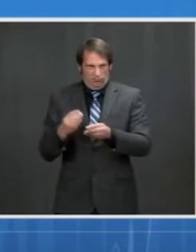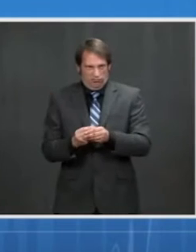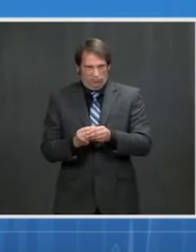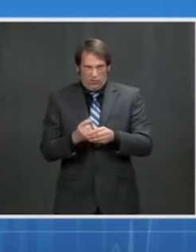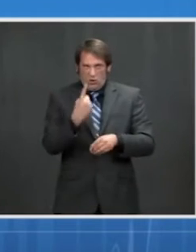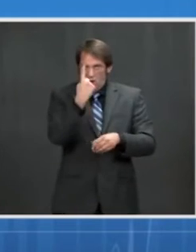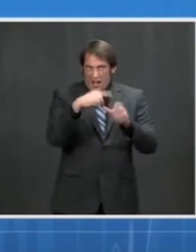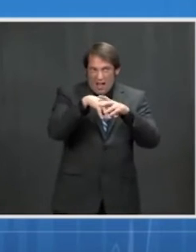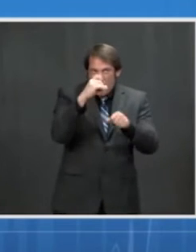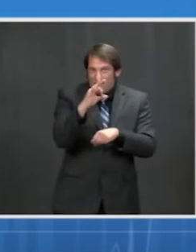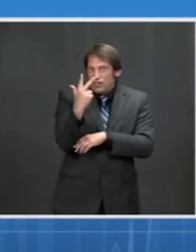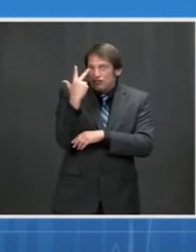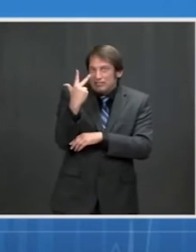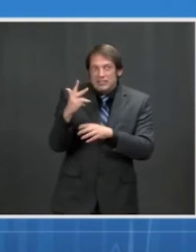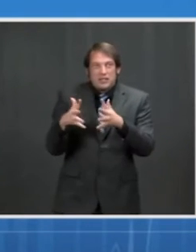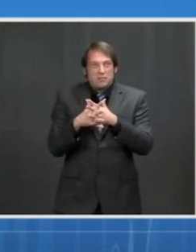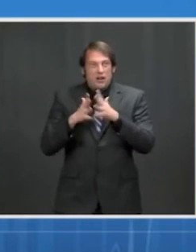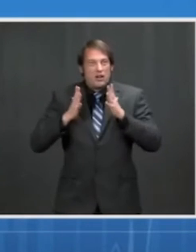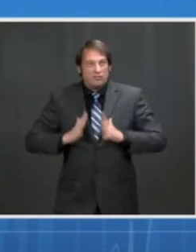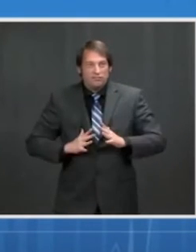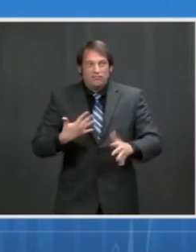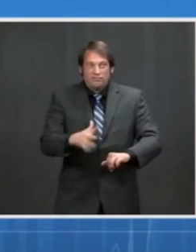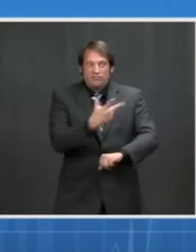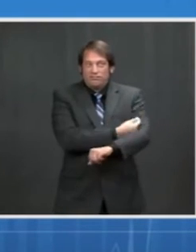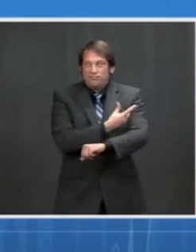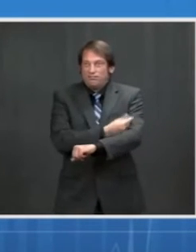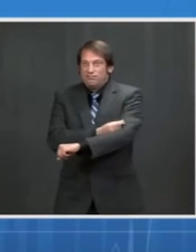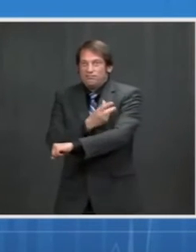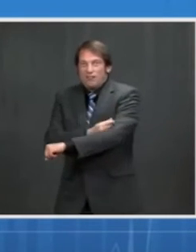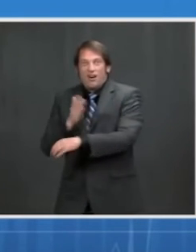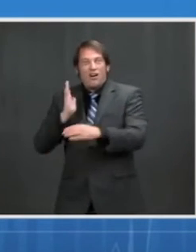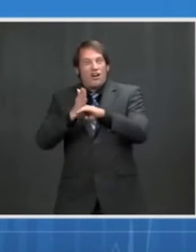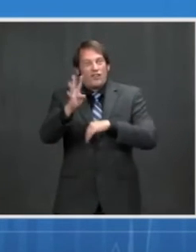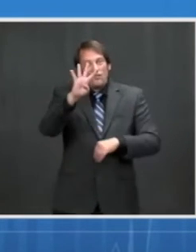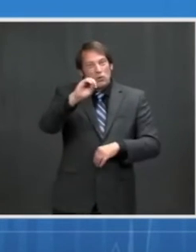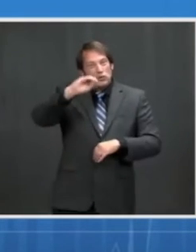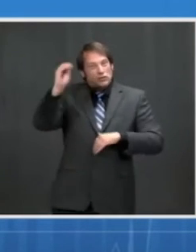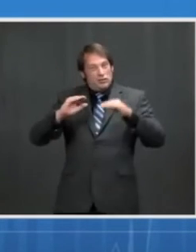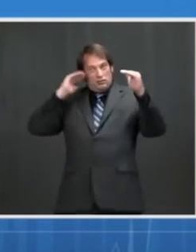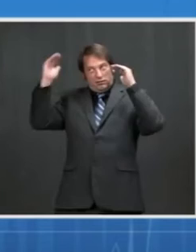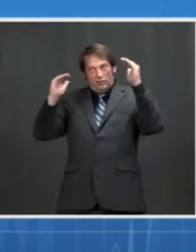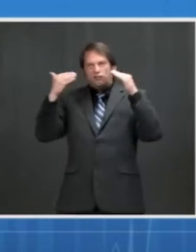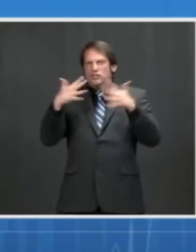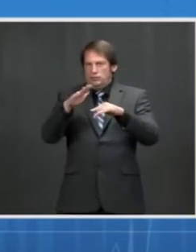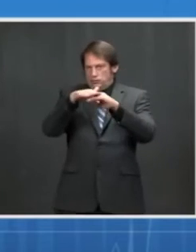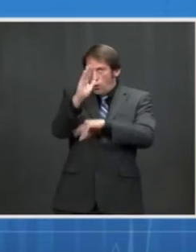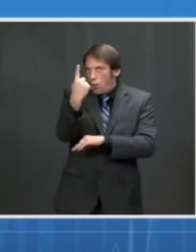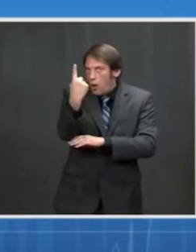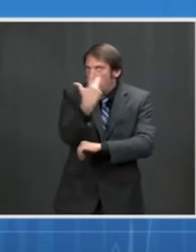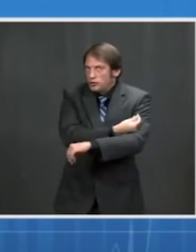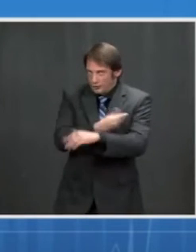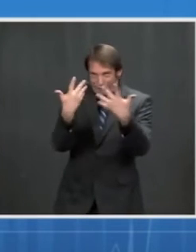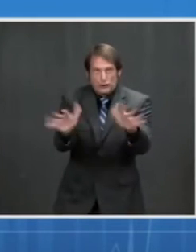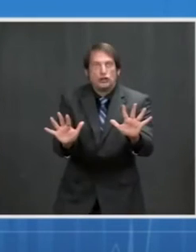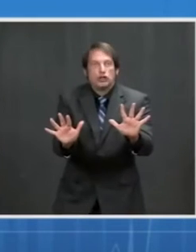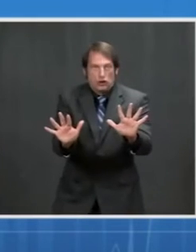de los adultos tienen al menos una vacuna y casi uno de cada cuatro adultos ahora está completamente vacunado el 75% de las personas